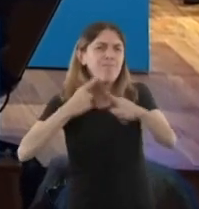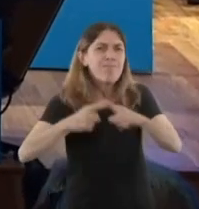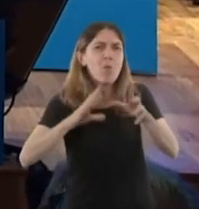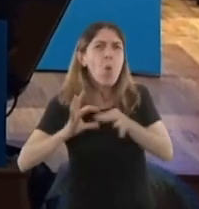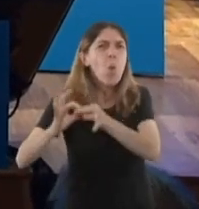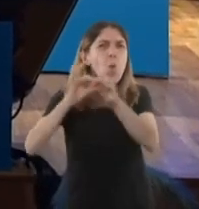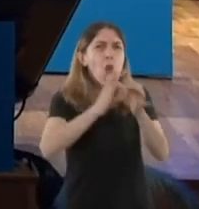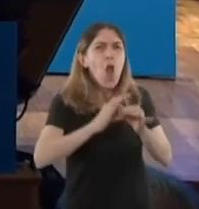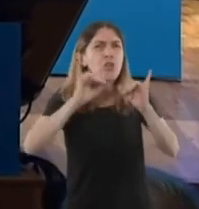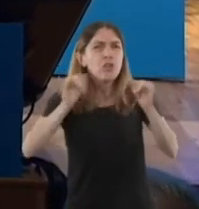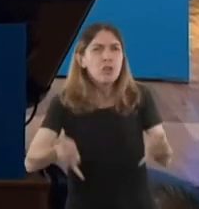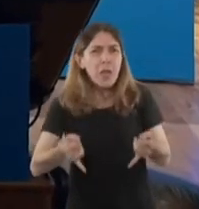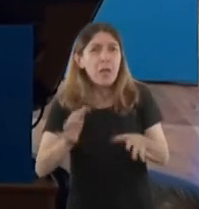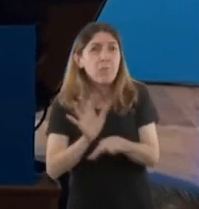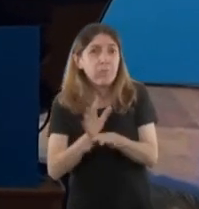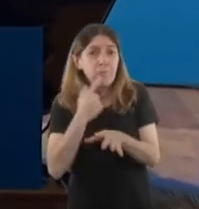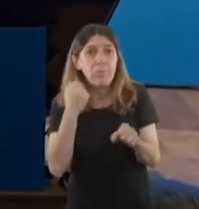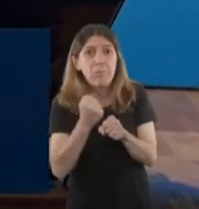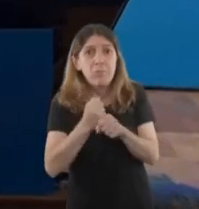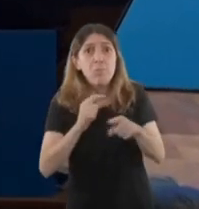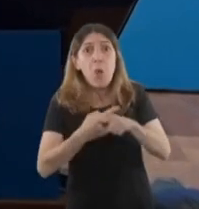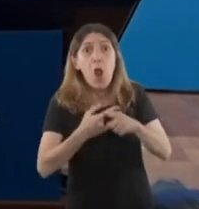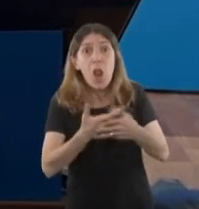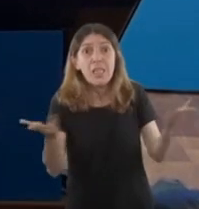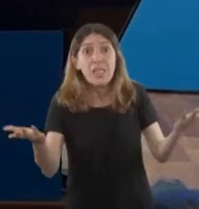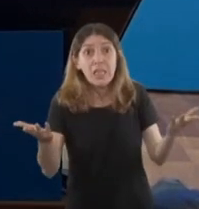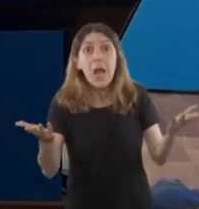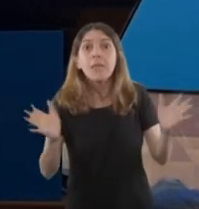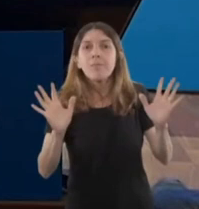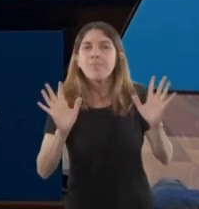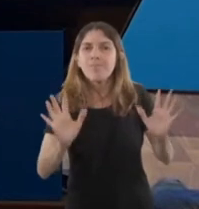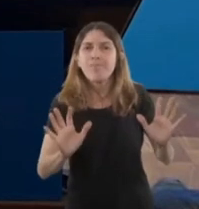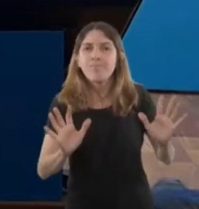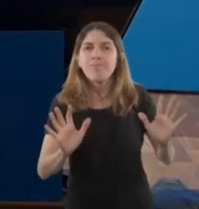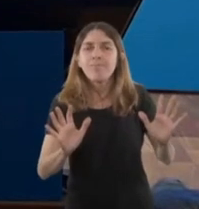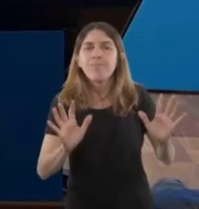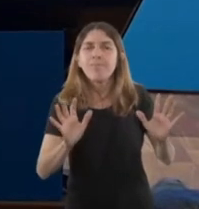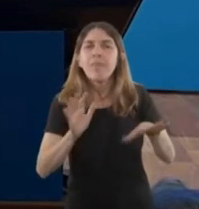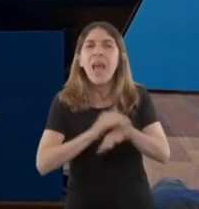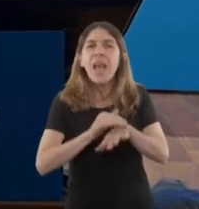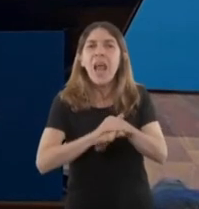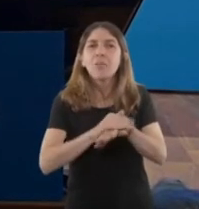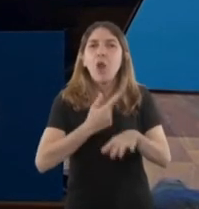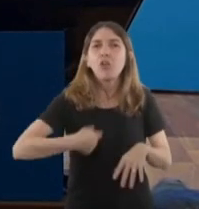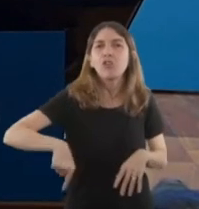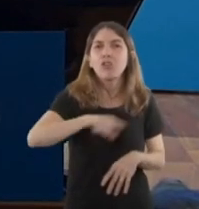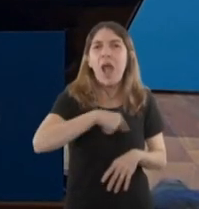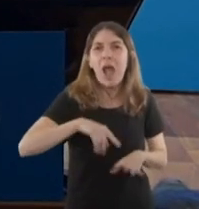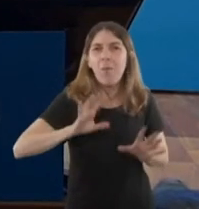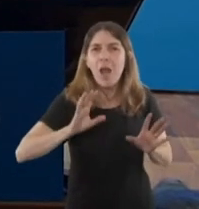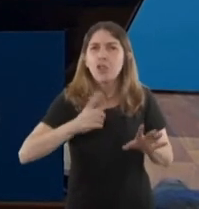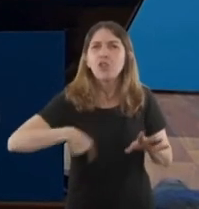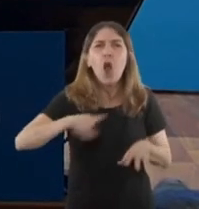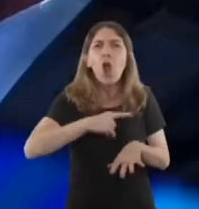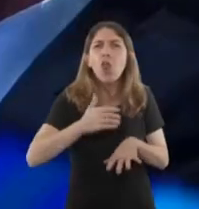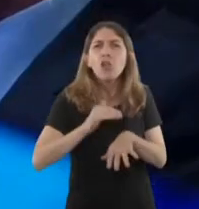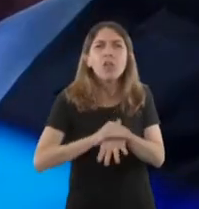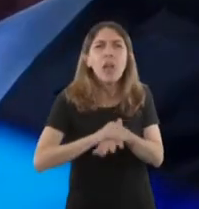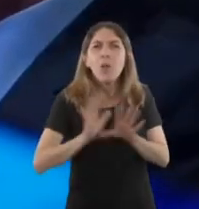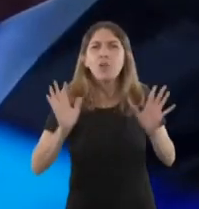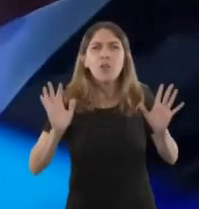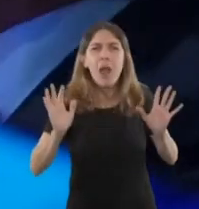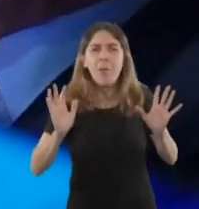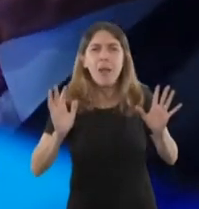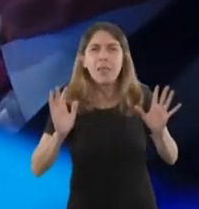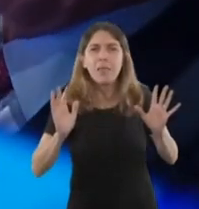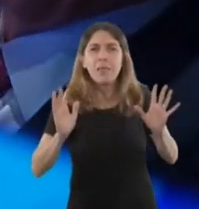para pasar a políticas de estado de alguna manera es una responsabilidad que tenemos todos porque tiene que ver